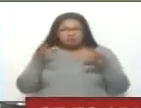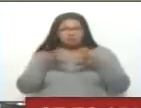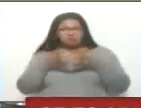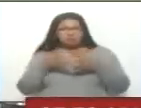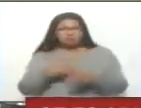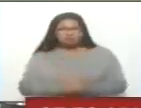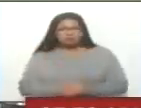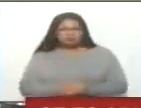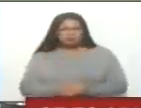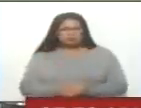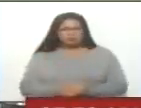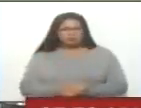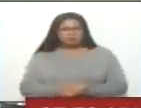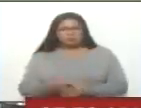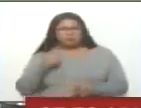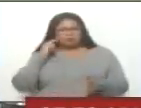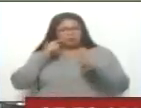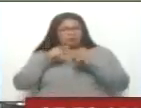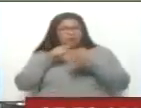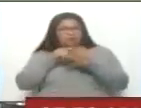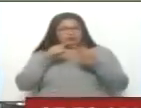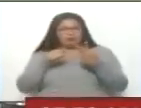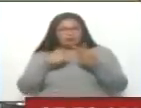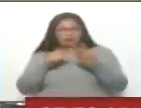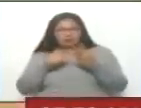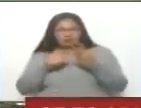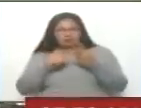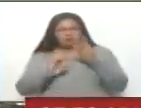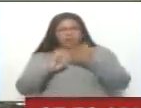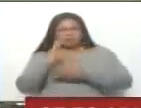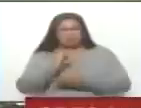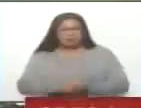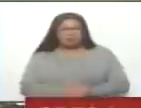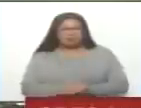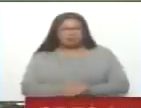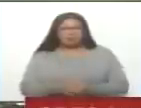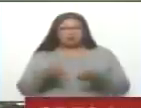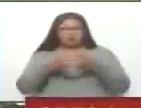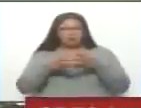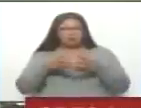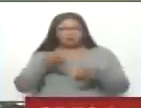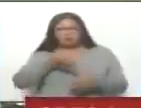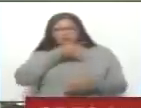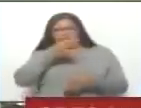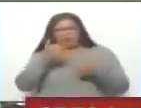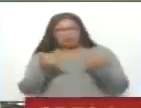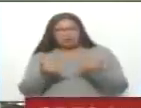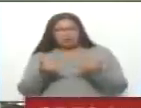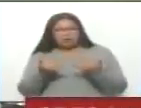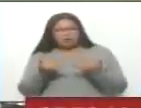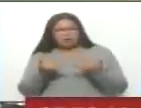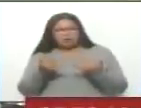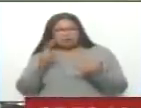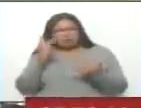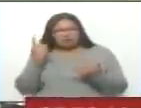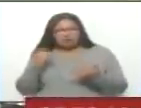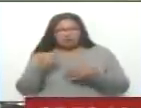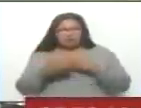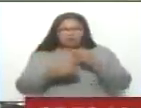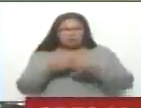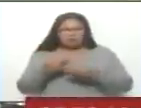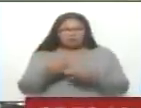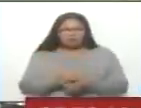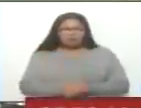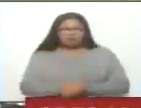Pero nosotros apuntamos a tres ejes fundamentales. Uno tiene que ver con el salario social, que tendríamos en